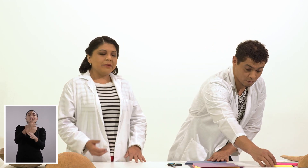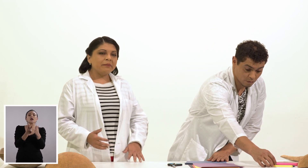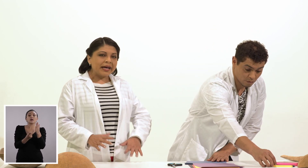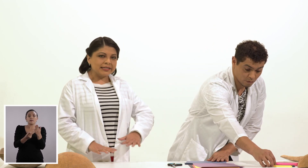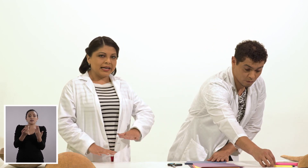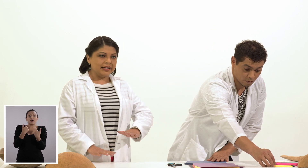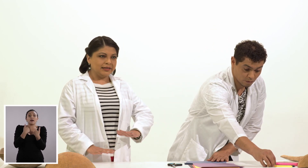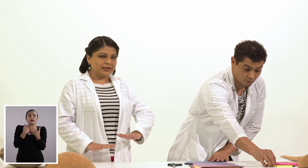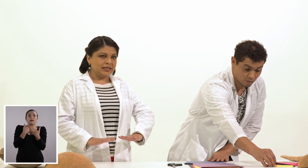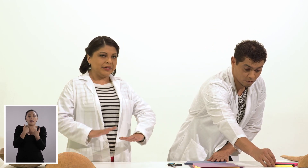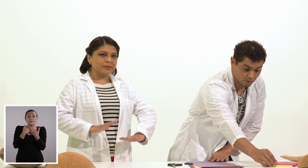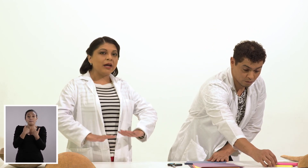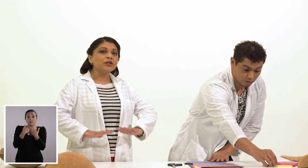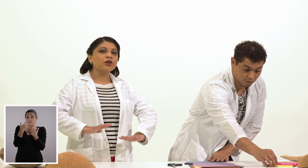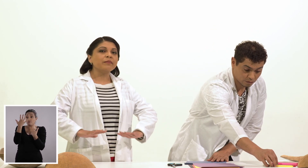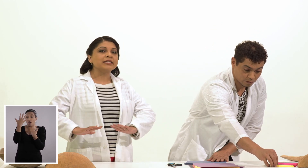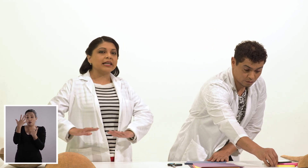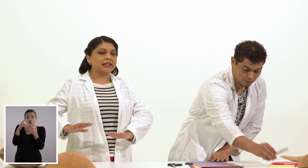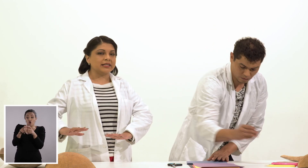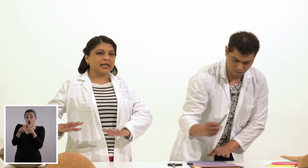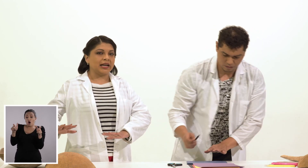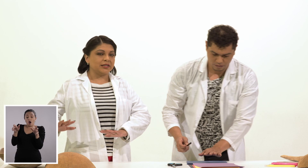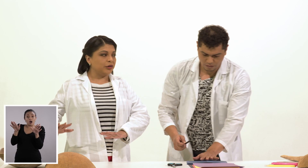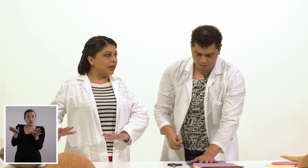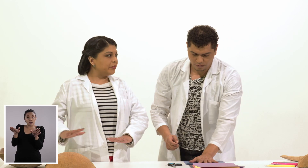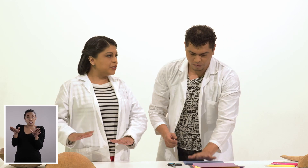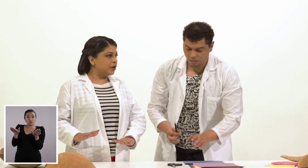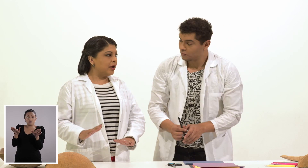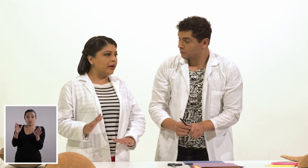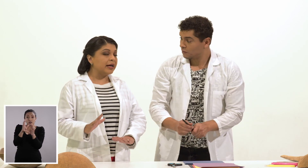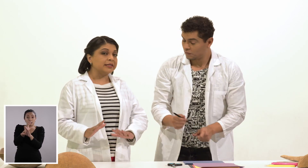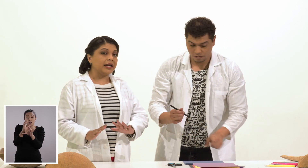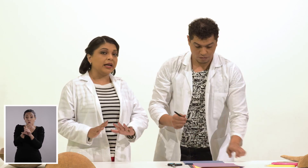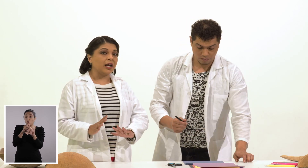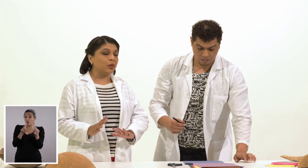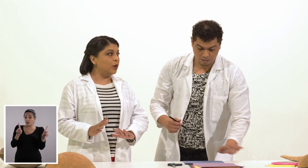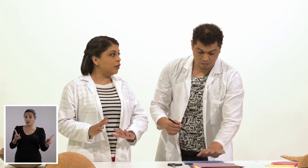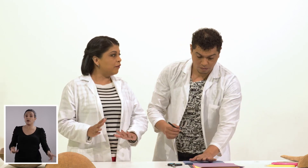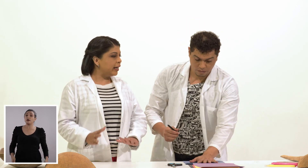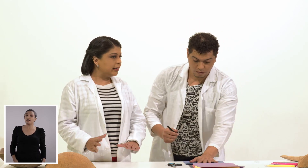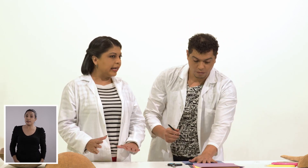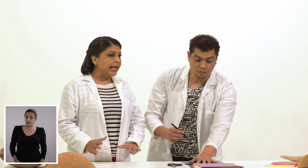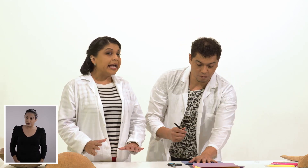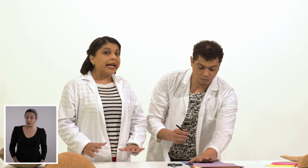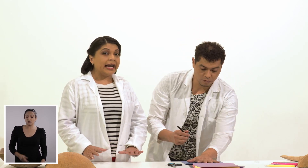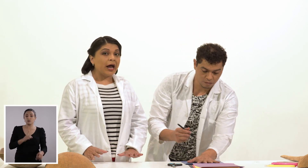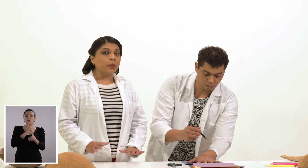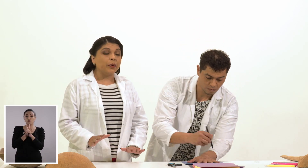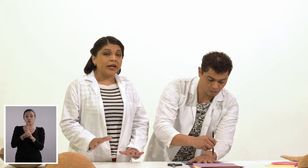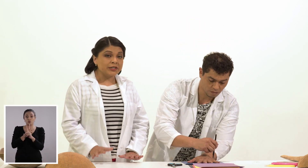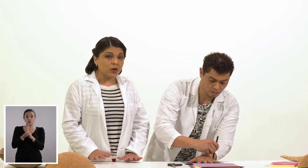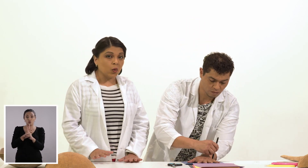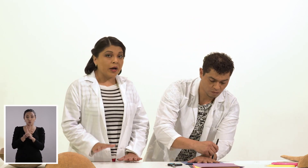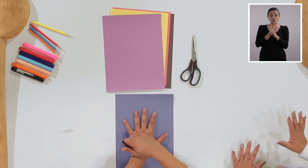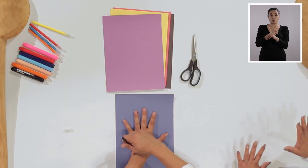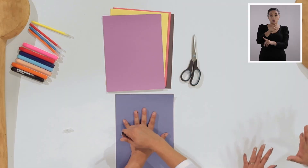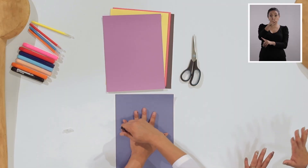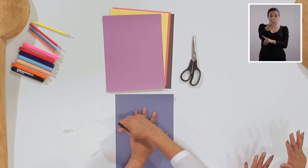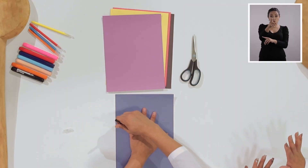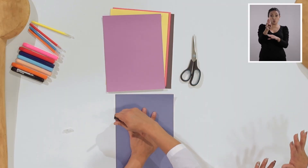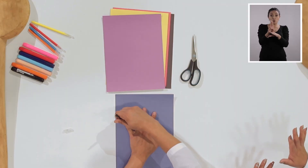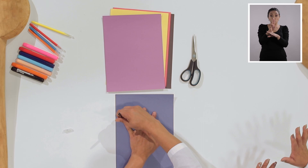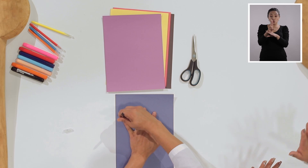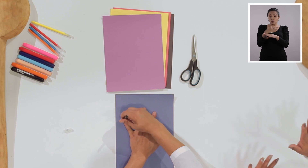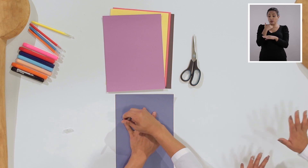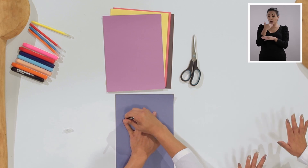qué pasa si mis manos son más grandes que las de otra persona van a hacer el cálculo diferente claro por eso cuando